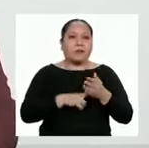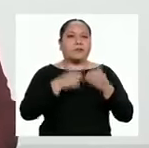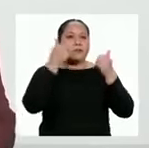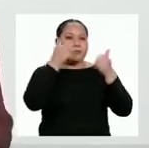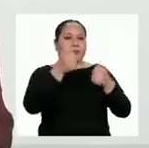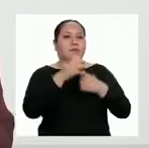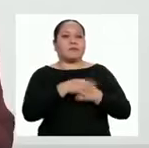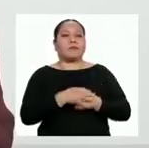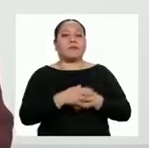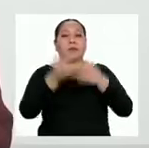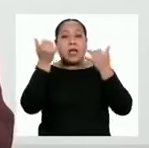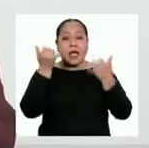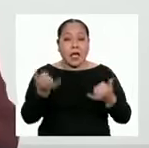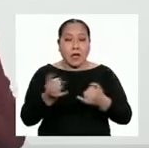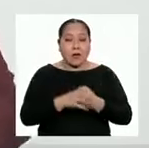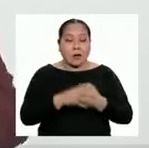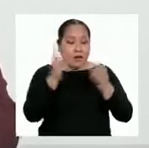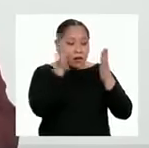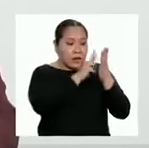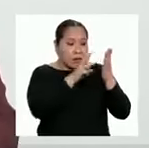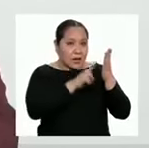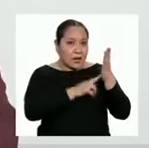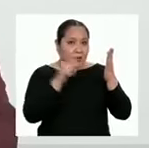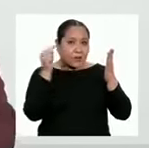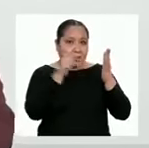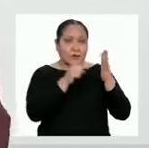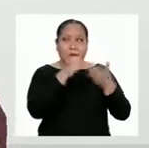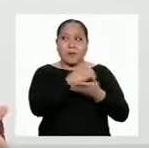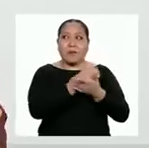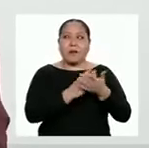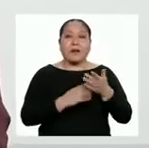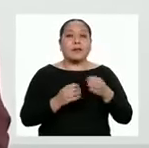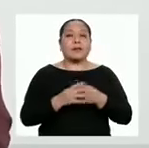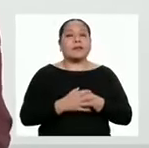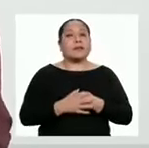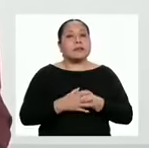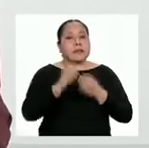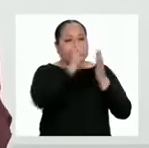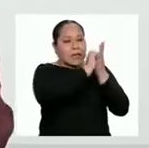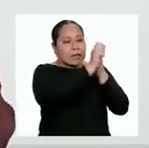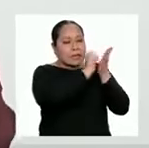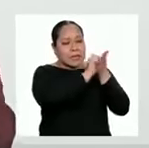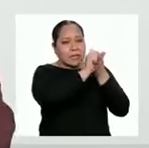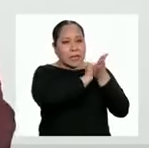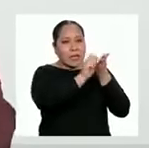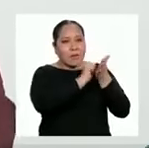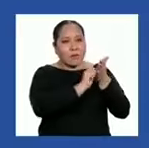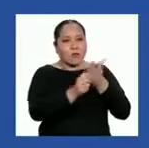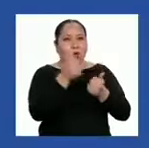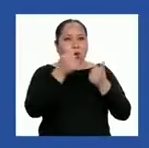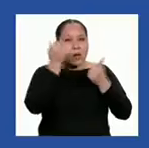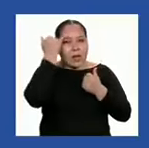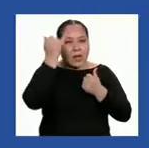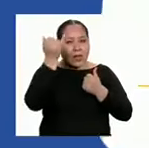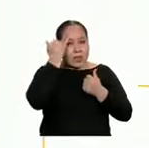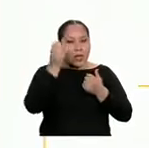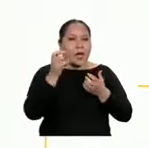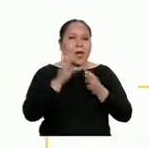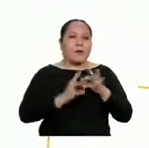bien. Ahora leamos esta introducción y resaltemos cuál es la idea